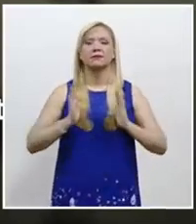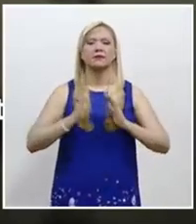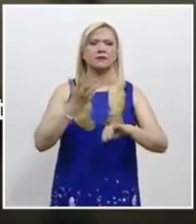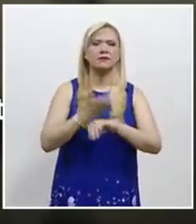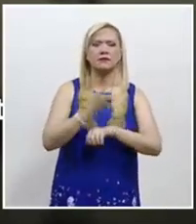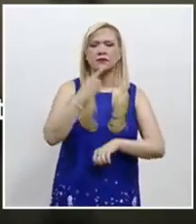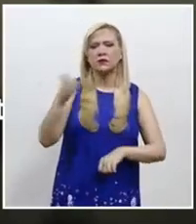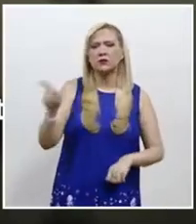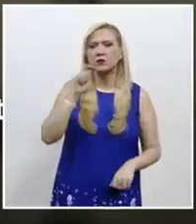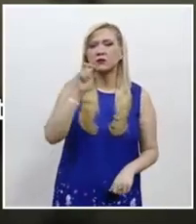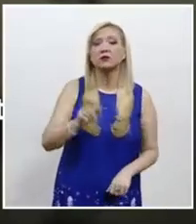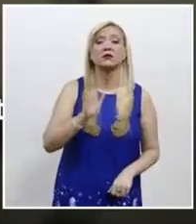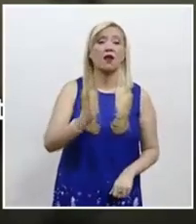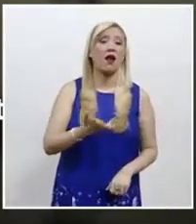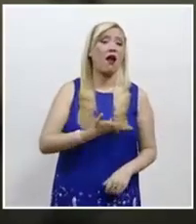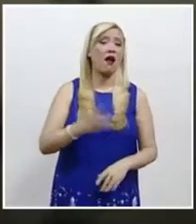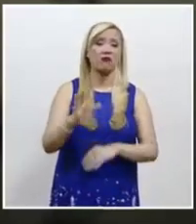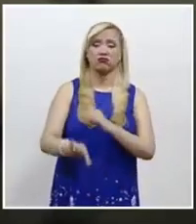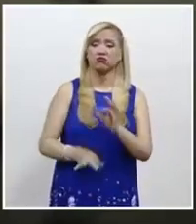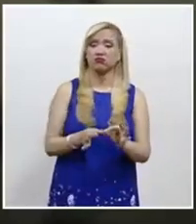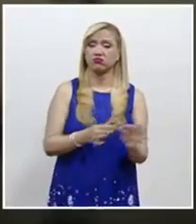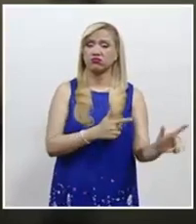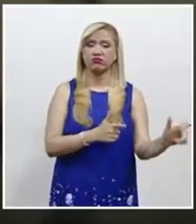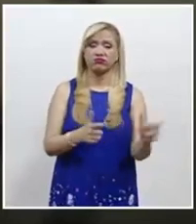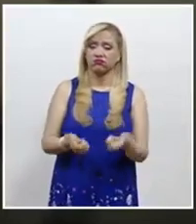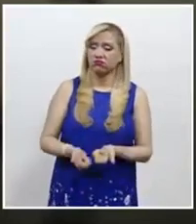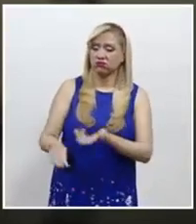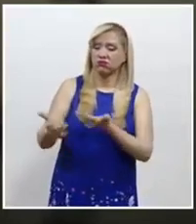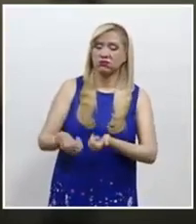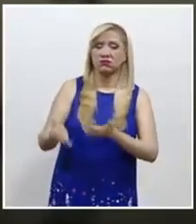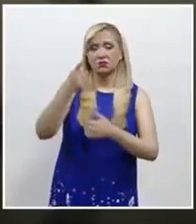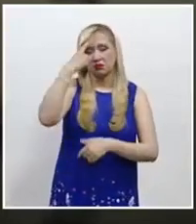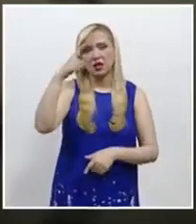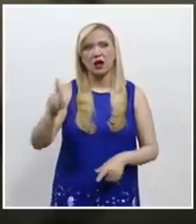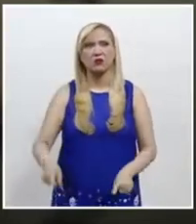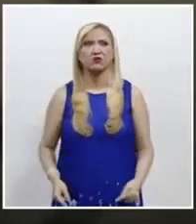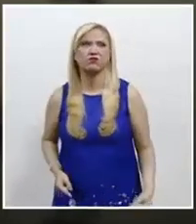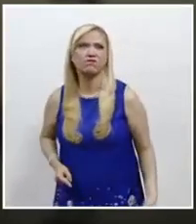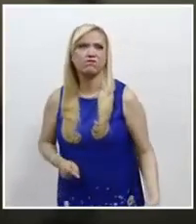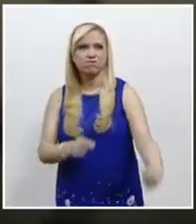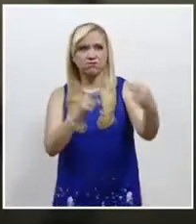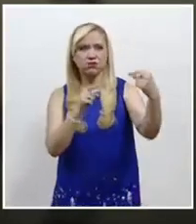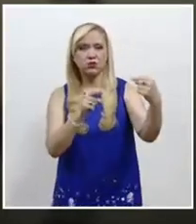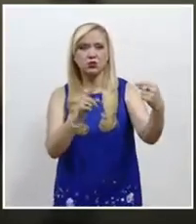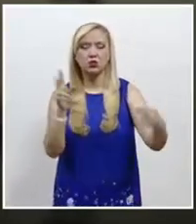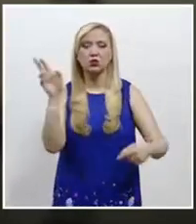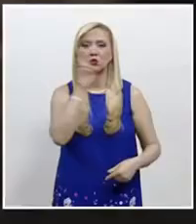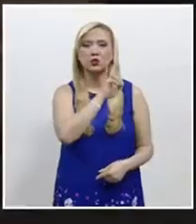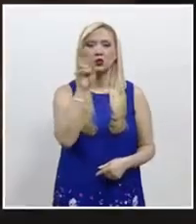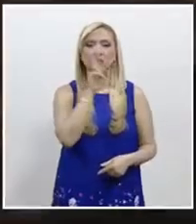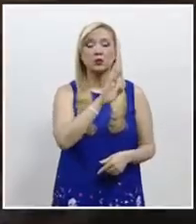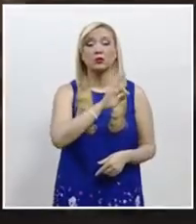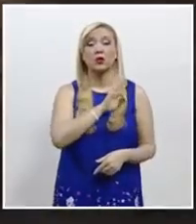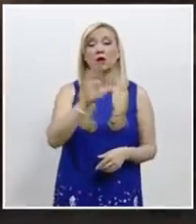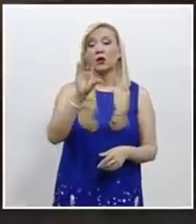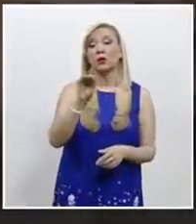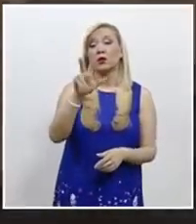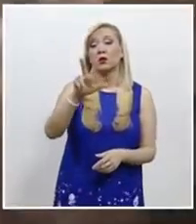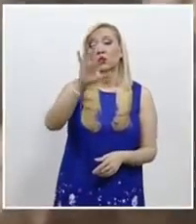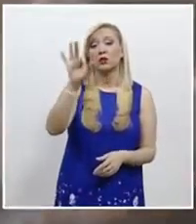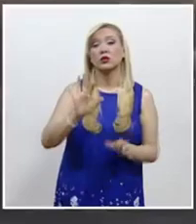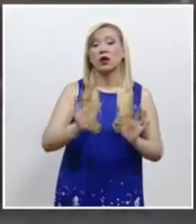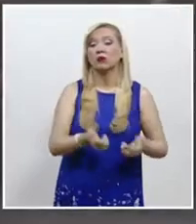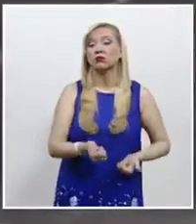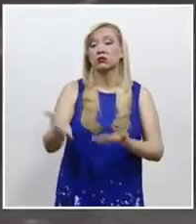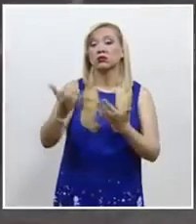que Ucrania ya cuenta con todo el armamento que necesita para su contraofensiva a Rusia, pues se han entregado el 98% de